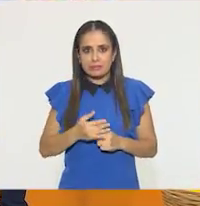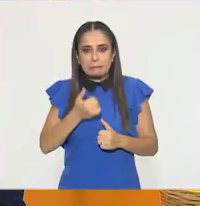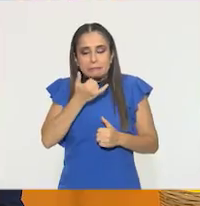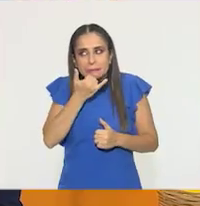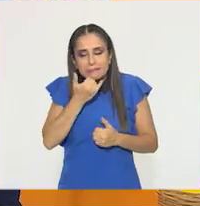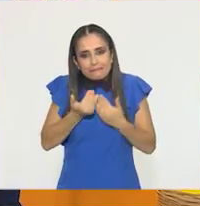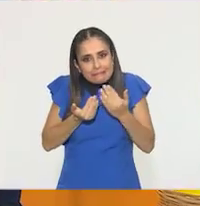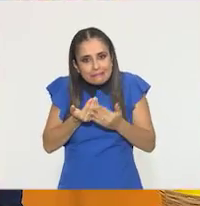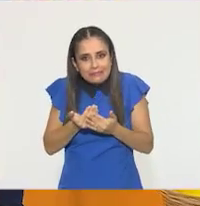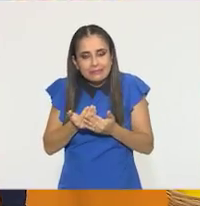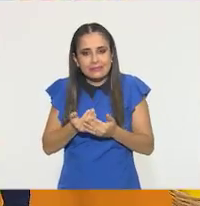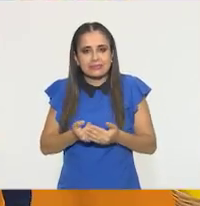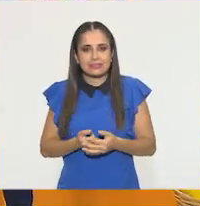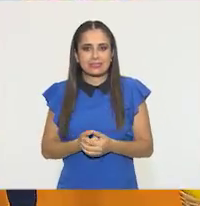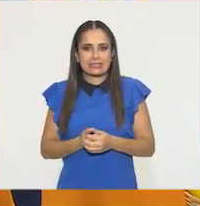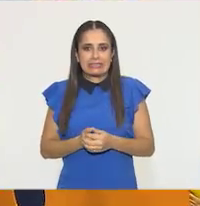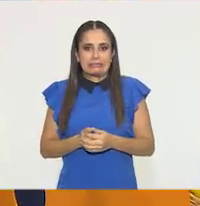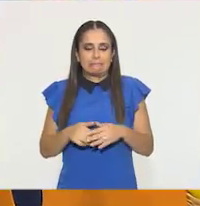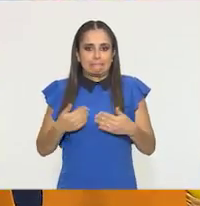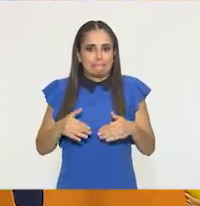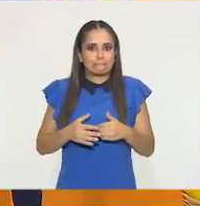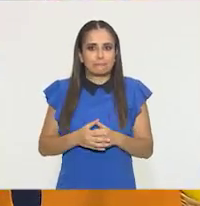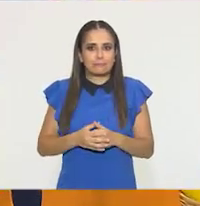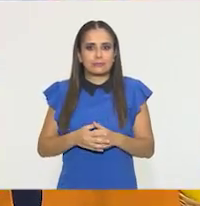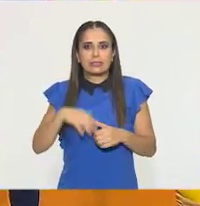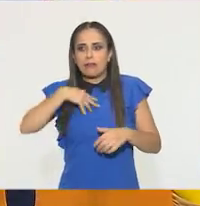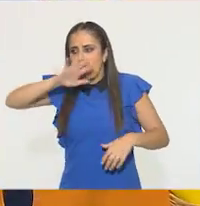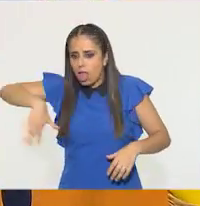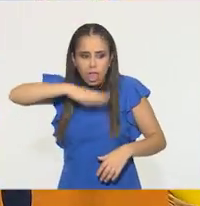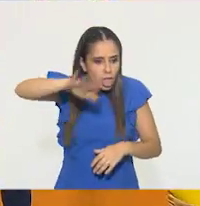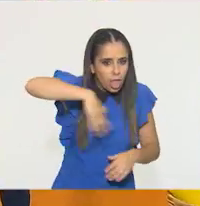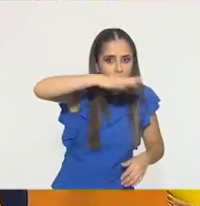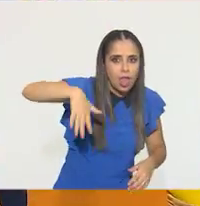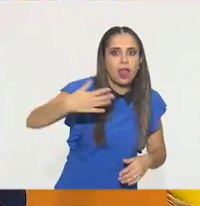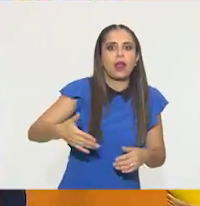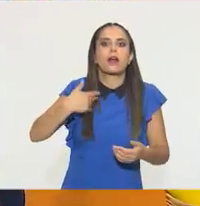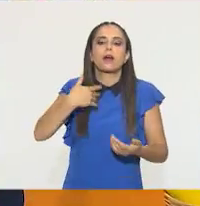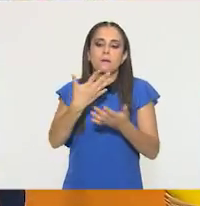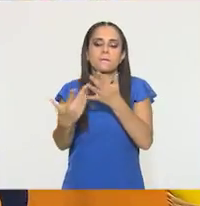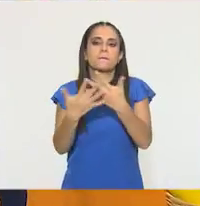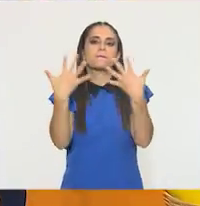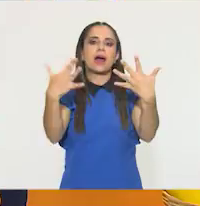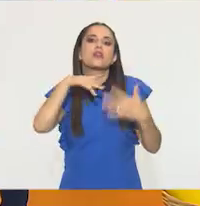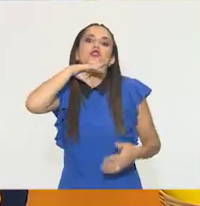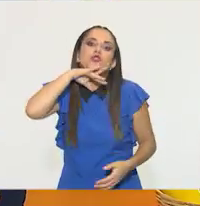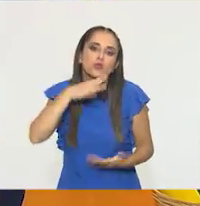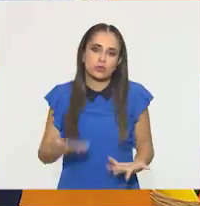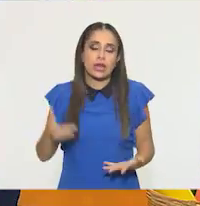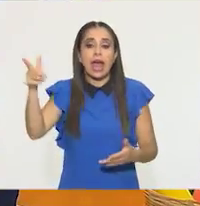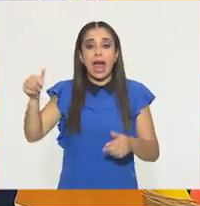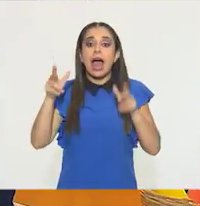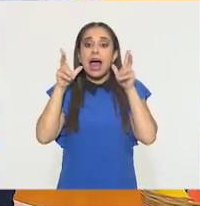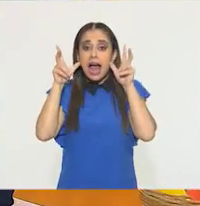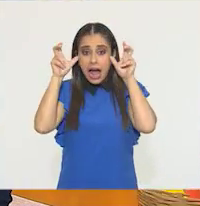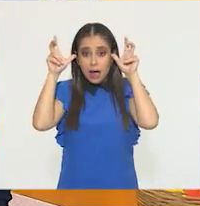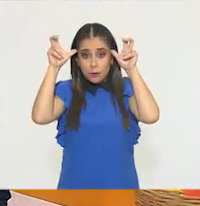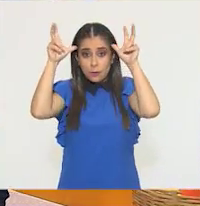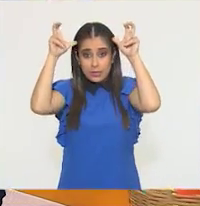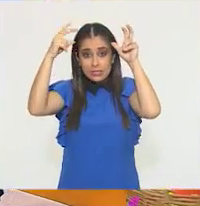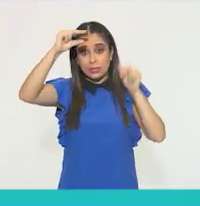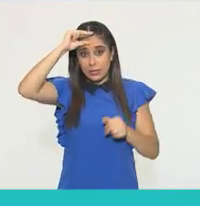Disculpen. Bueno, de tanto estar buscándome en sus manos. Vamos a la cápsula de ajo listo y empezamos, chicos.